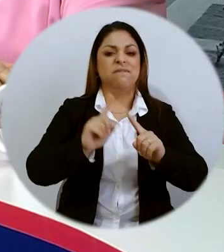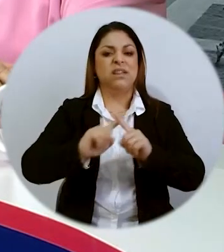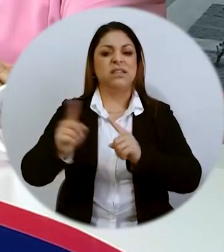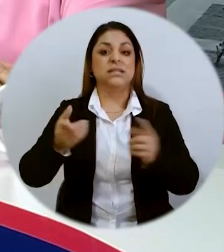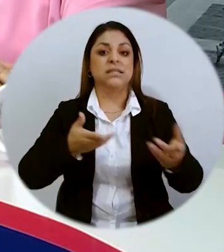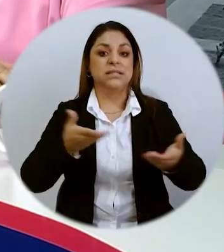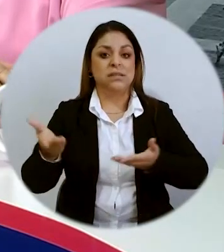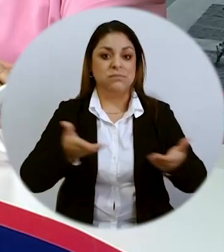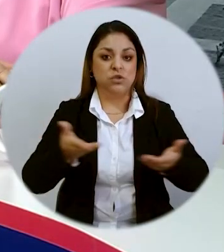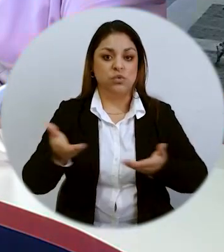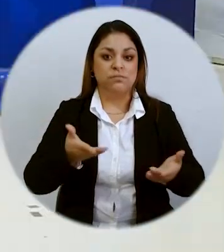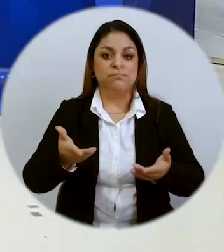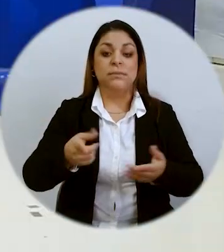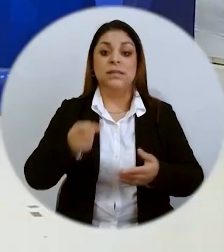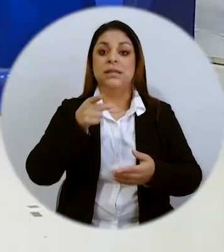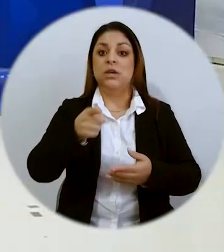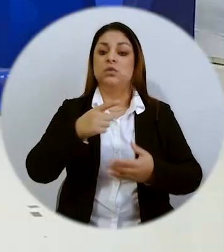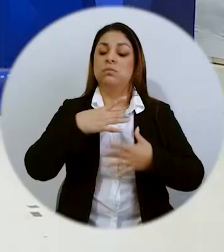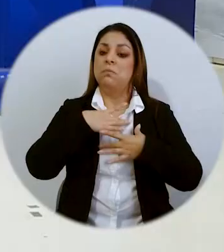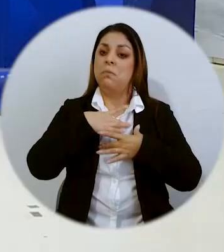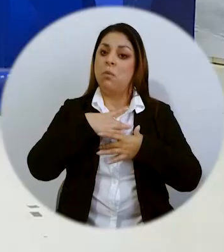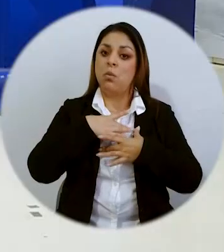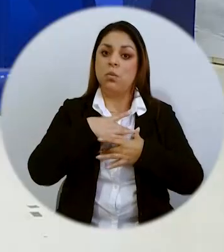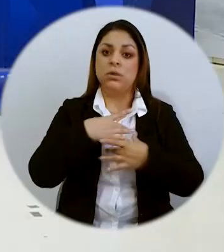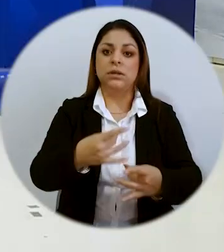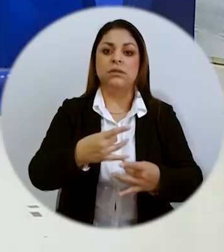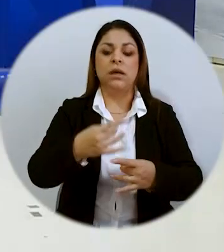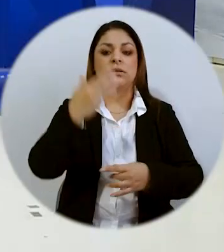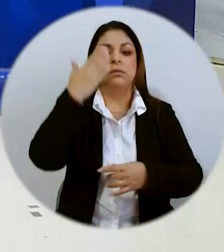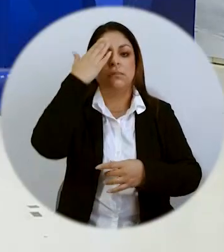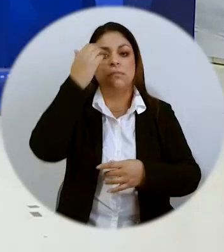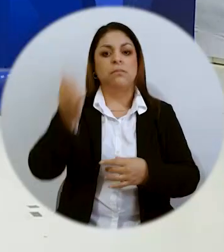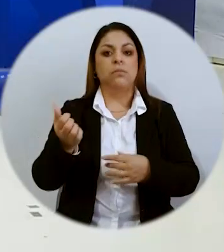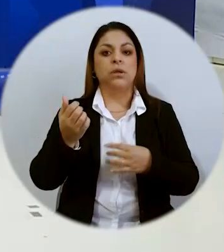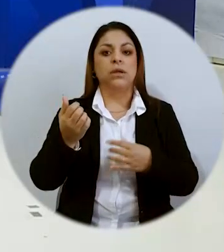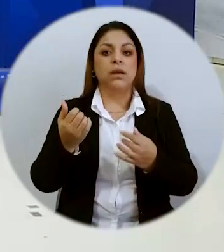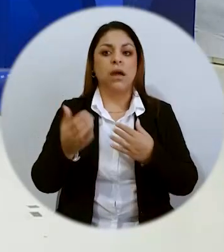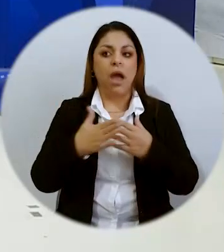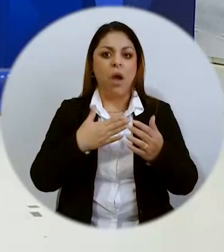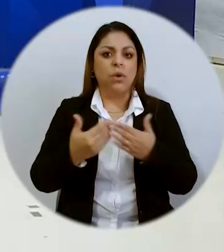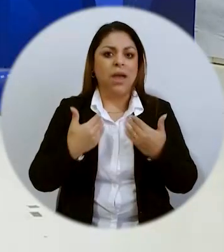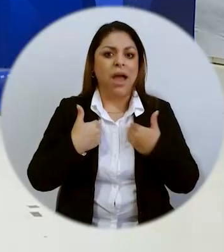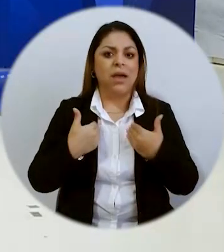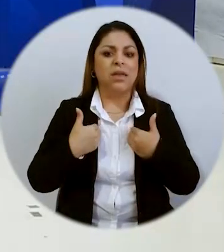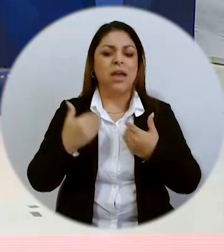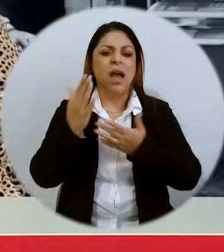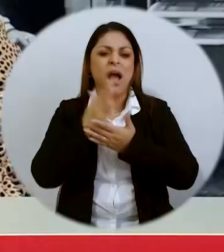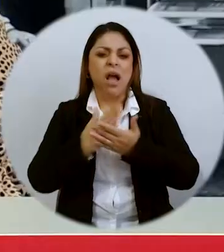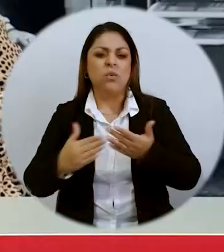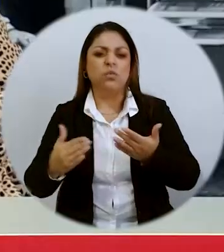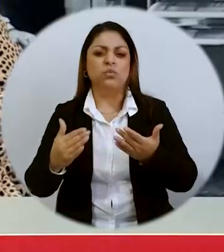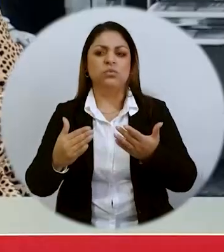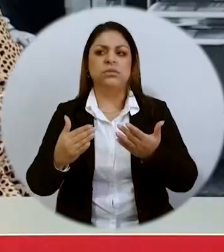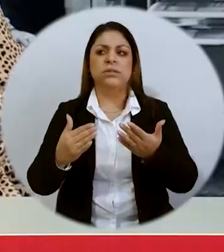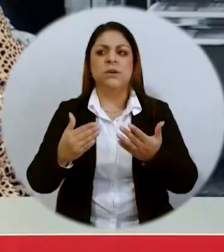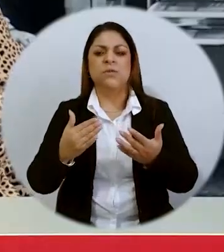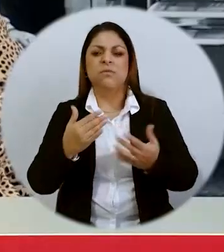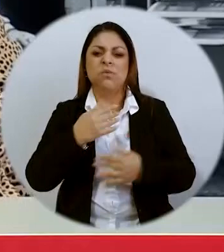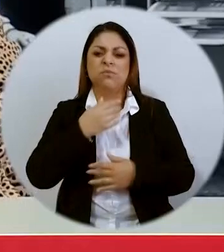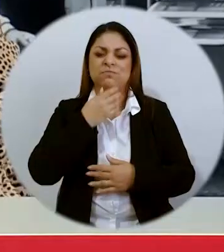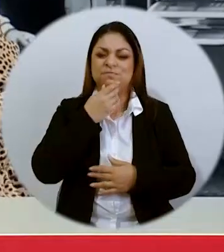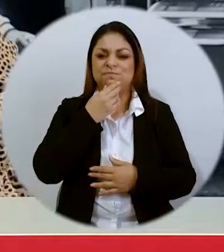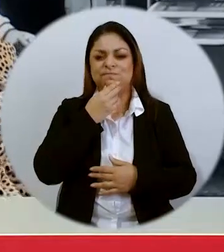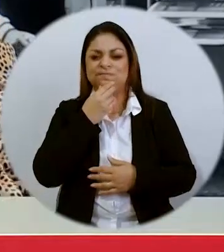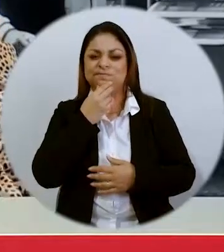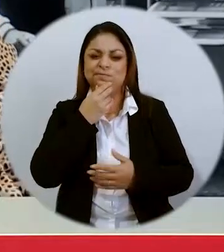a diferentes servicios, ¿verdad? Y eso es muy interesante de ver, porque a pesar de que hay cierto